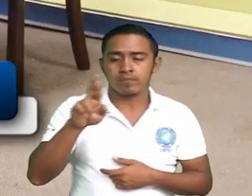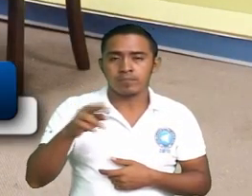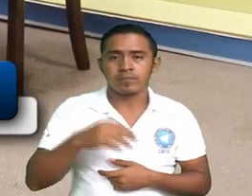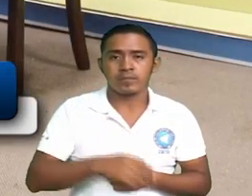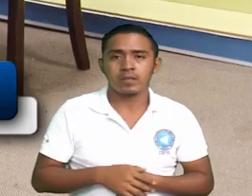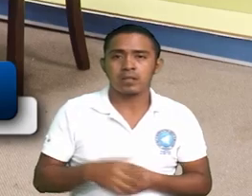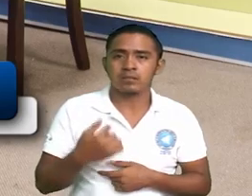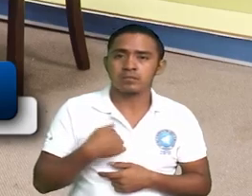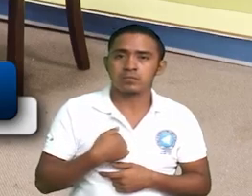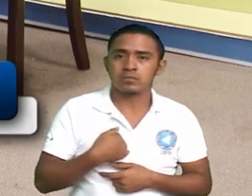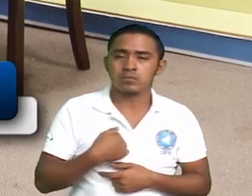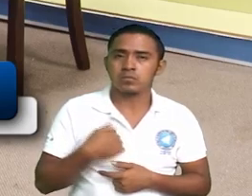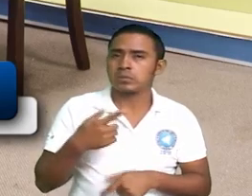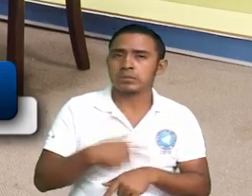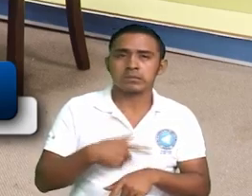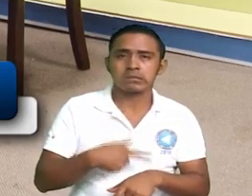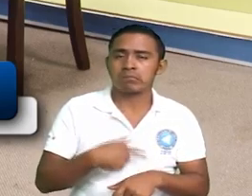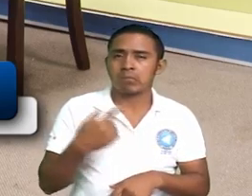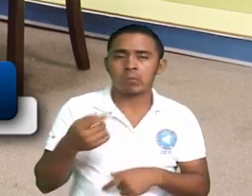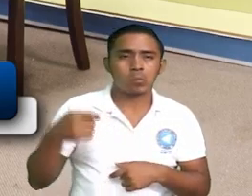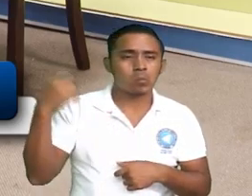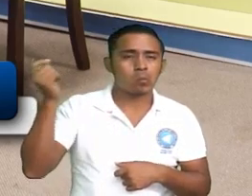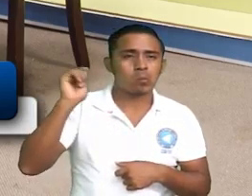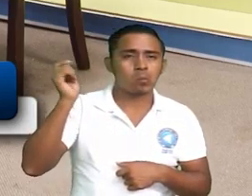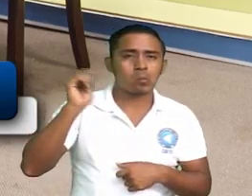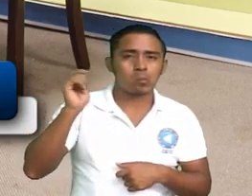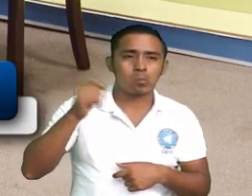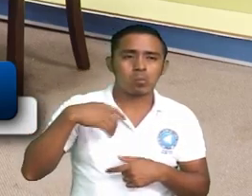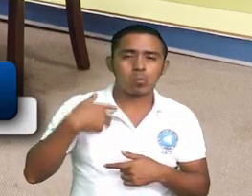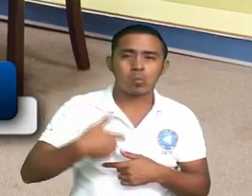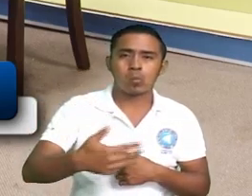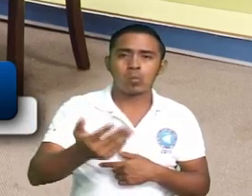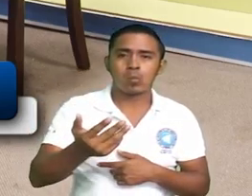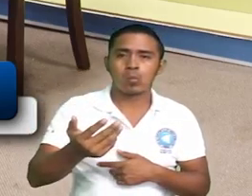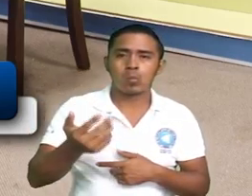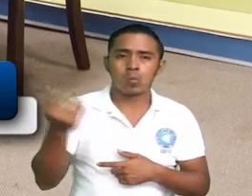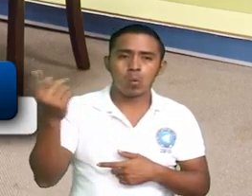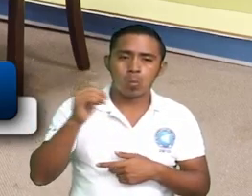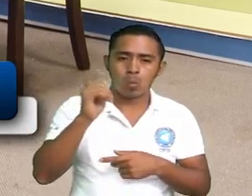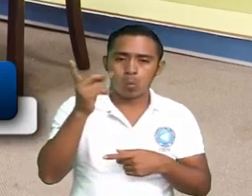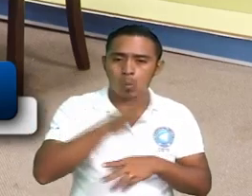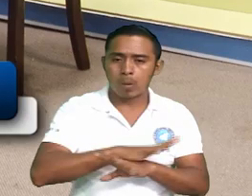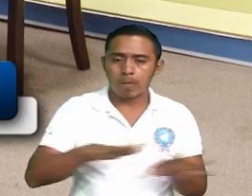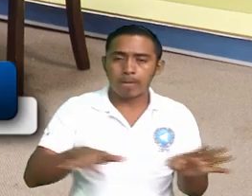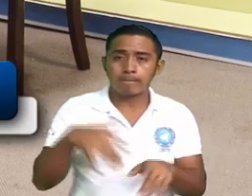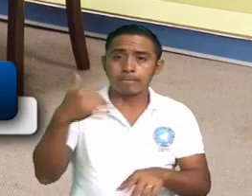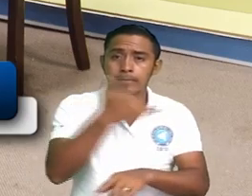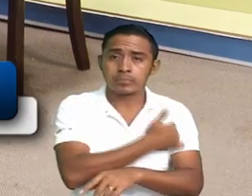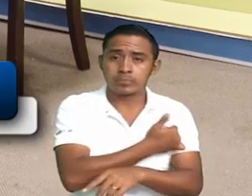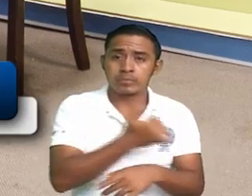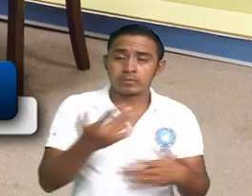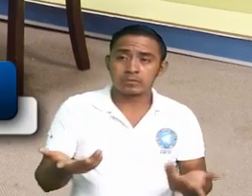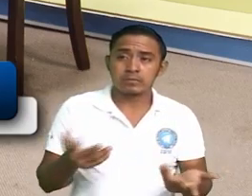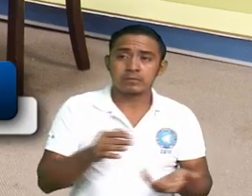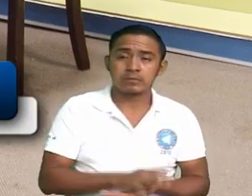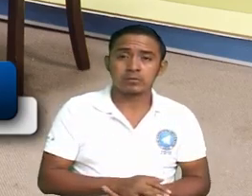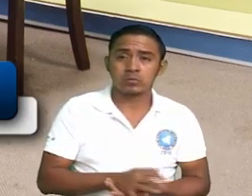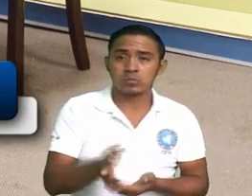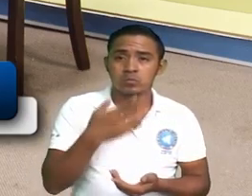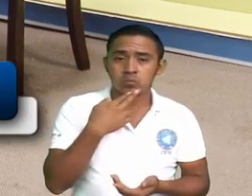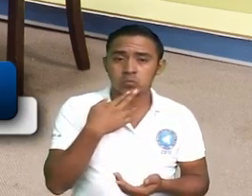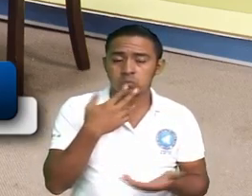yo perdí la noción del tiempo? Es decir, no sé cuándo fue mi última vacuna. Así hay muchos nicaragüenses que